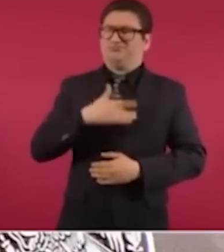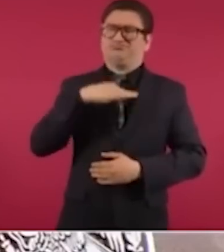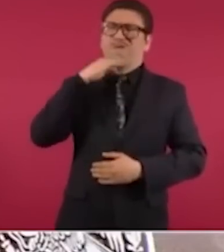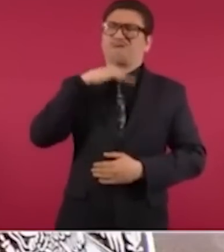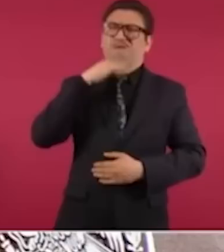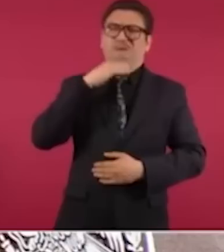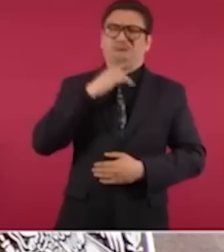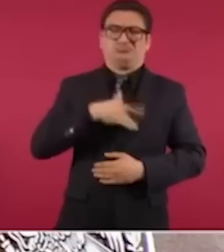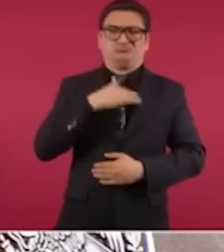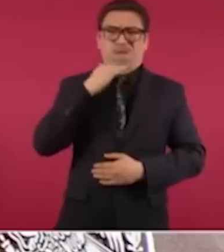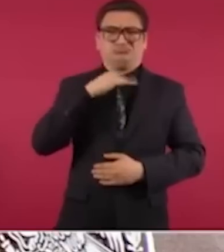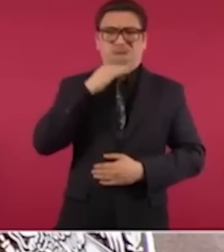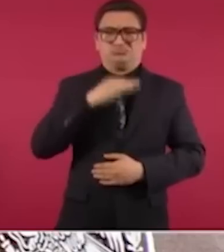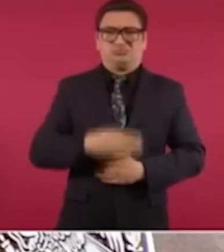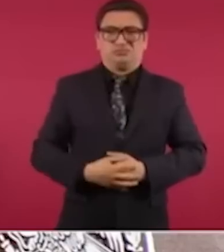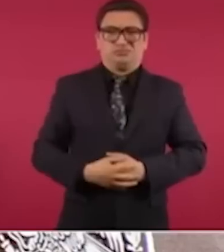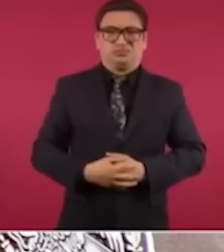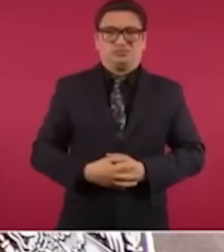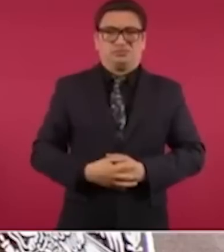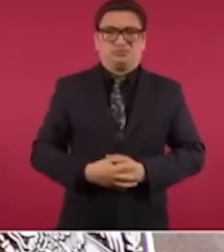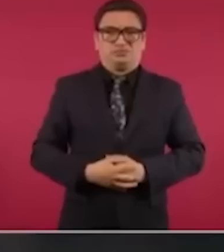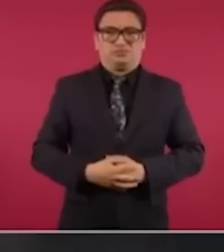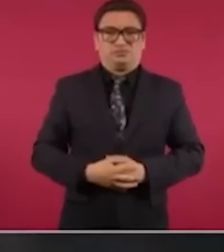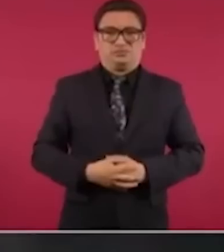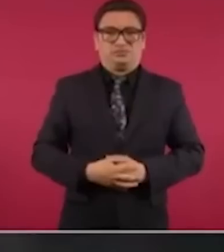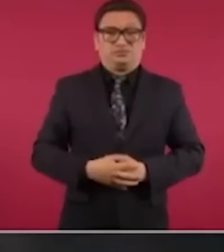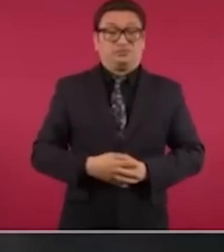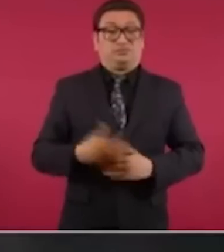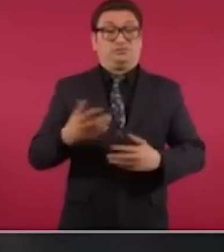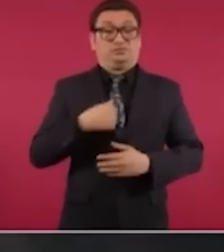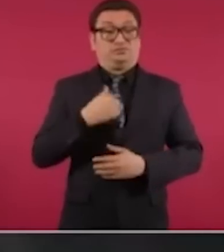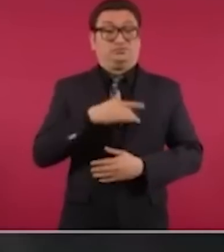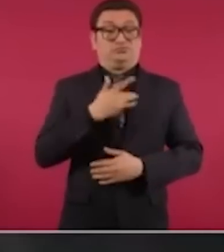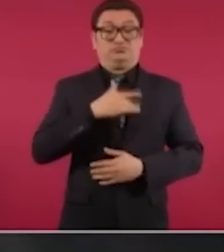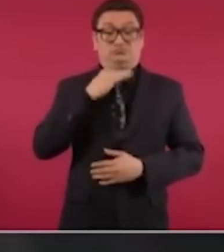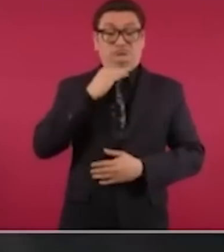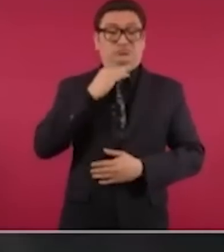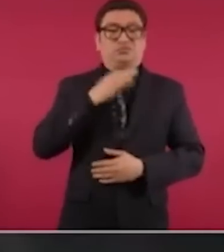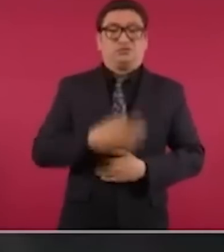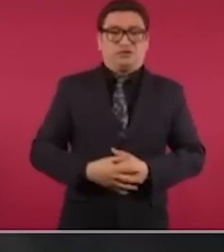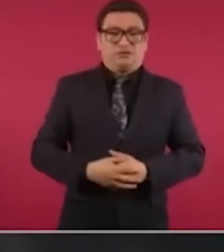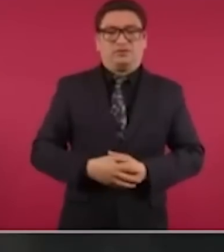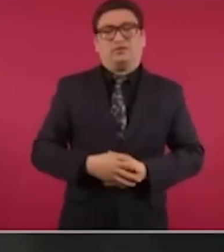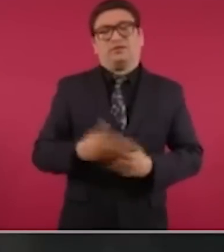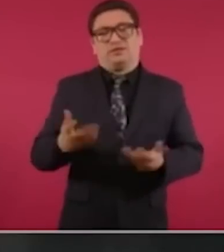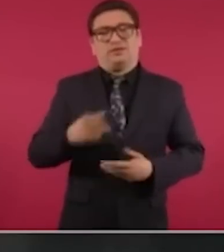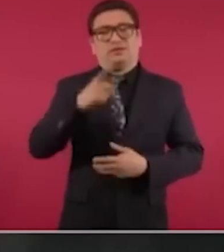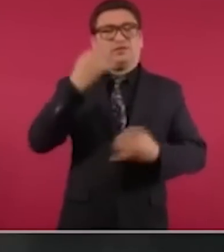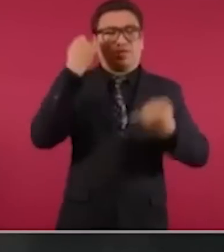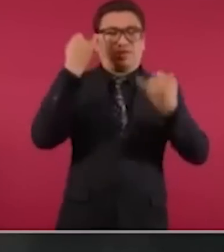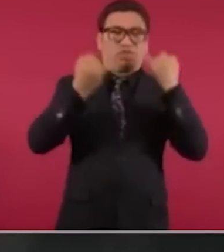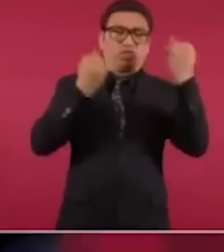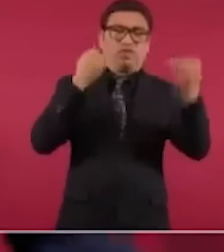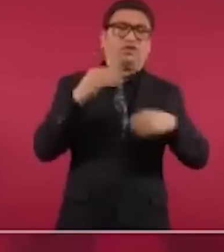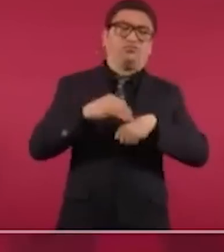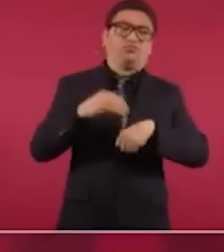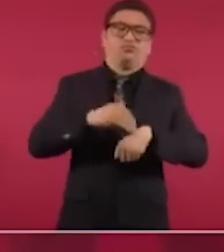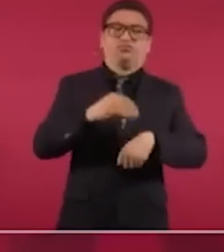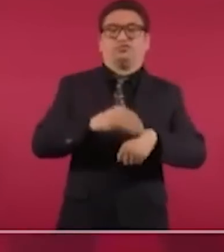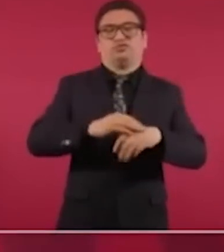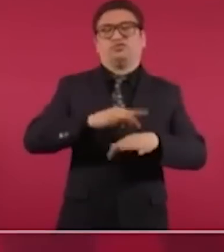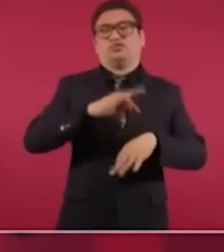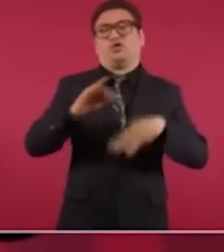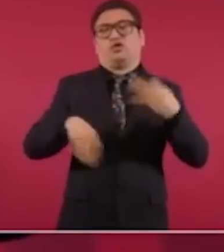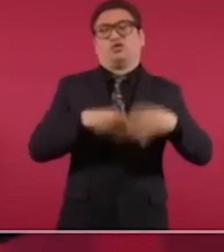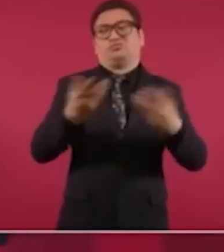no me había dado cuenta Ah pues ya lo ve ya se ve sí van a inventar todo o sea es